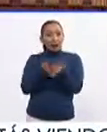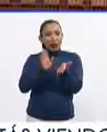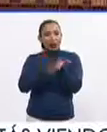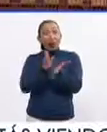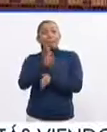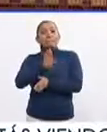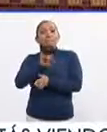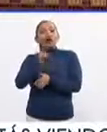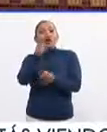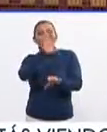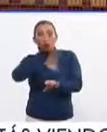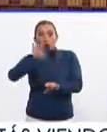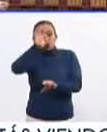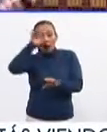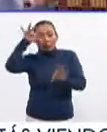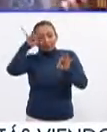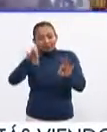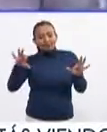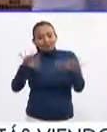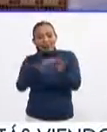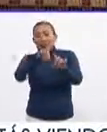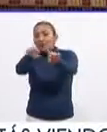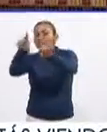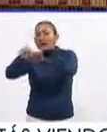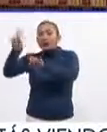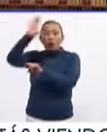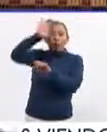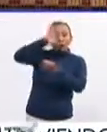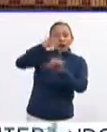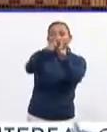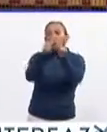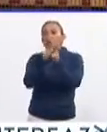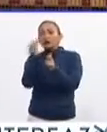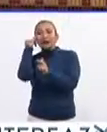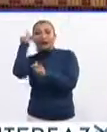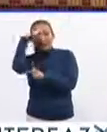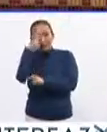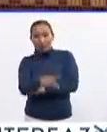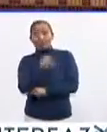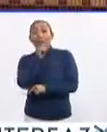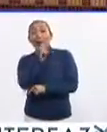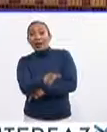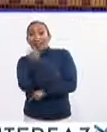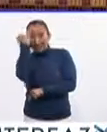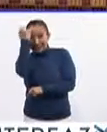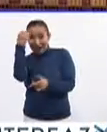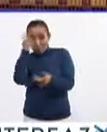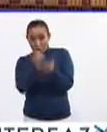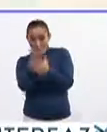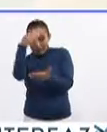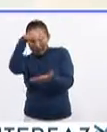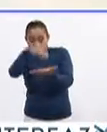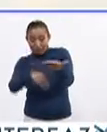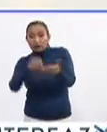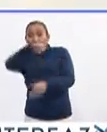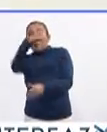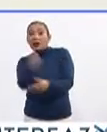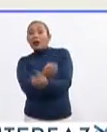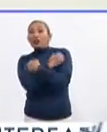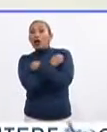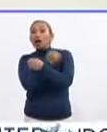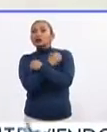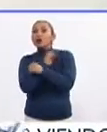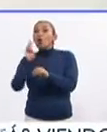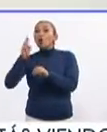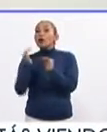y bicultural que sea adecuada a la diversidad cultural y étnica de México. Además, la iniciativa establece la obligatoriedad de la